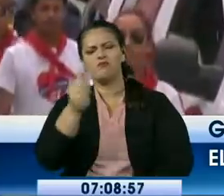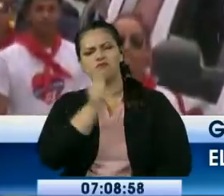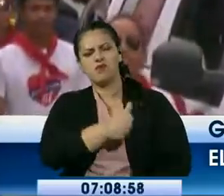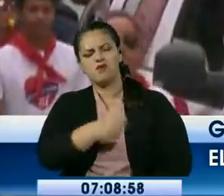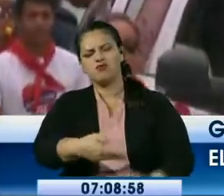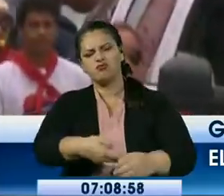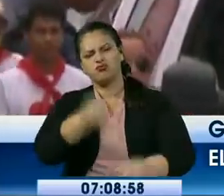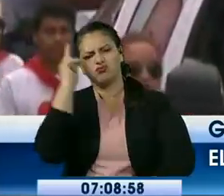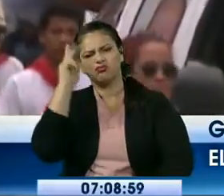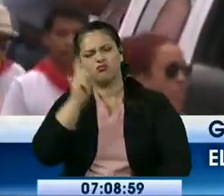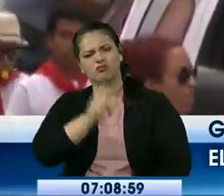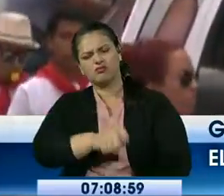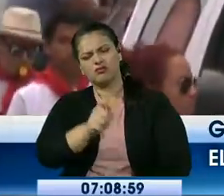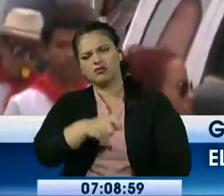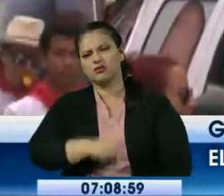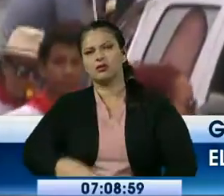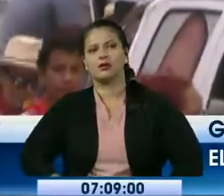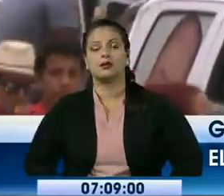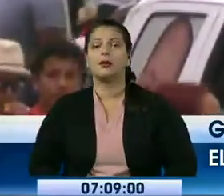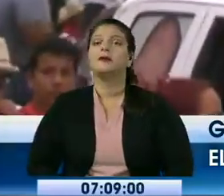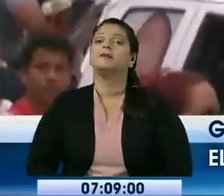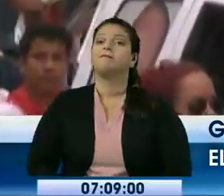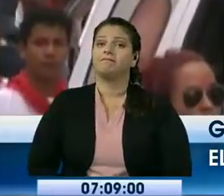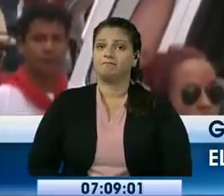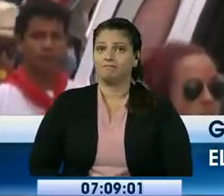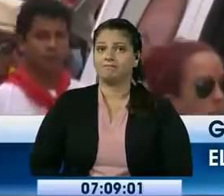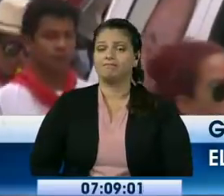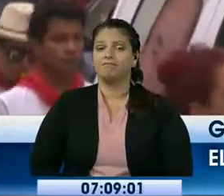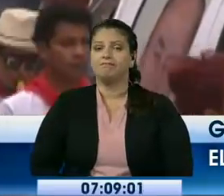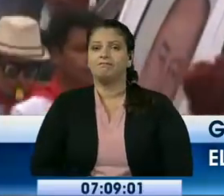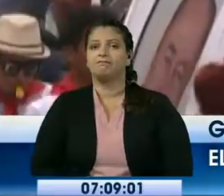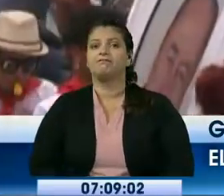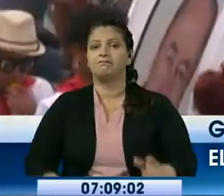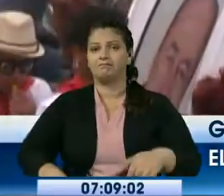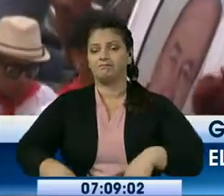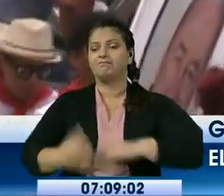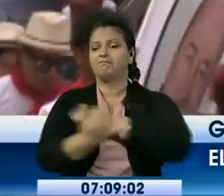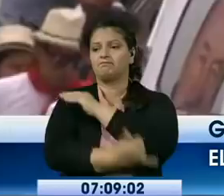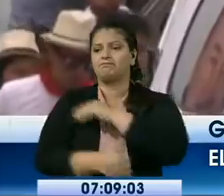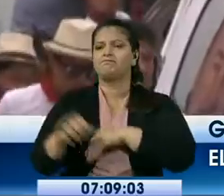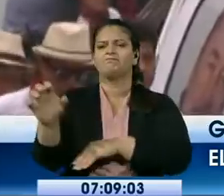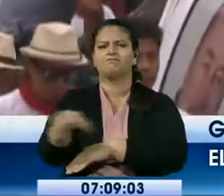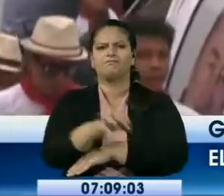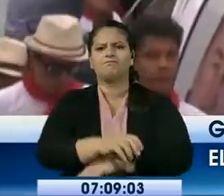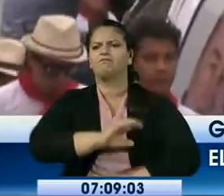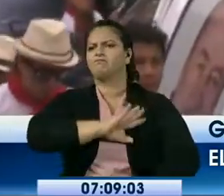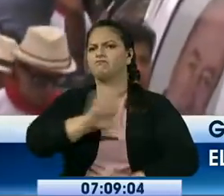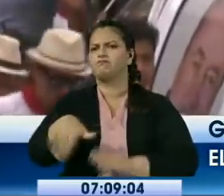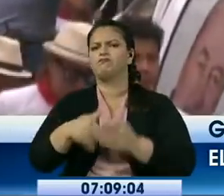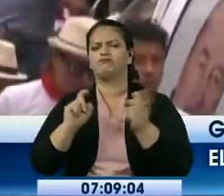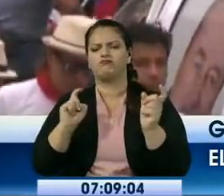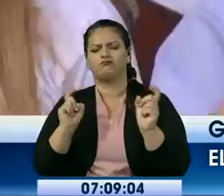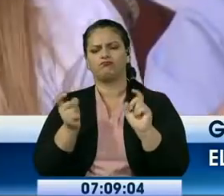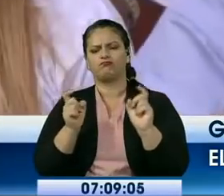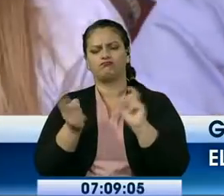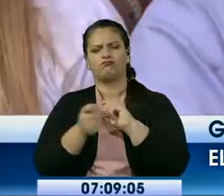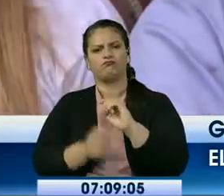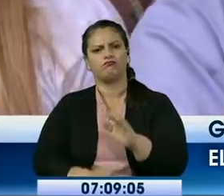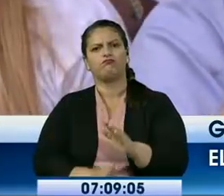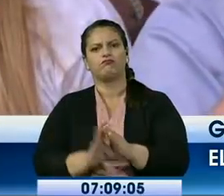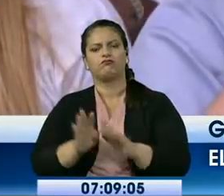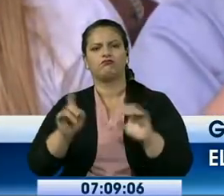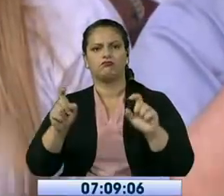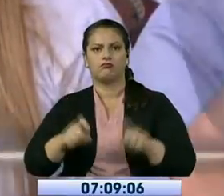la reestructura del país que varios sectores aspiran. Señaló que se necesita reformas legales prioritarias. Porque nos falta la